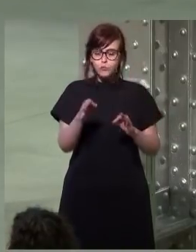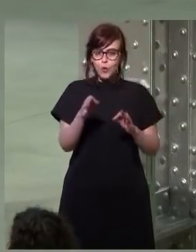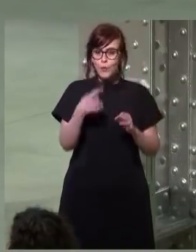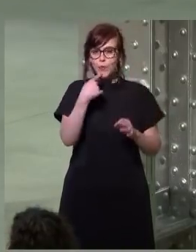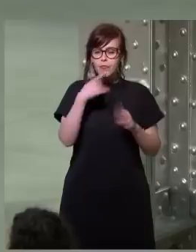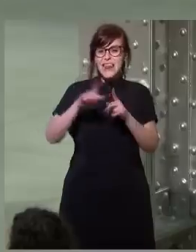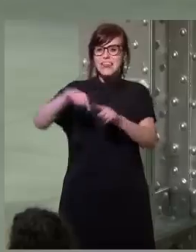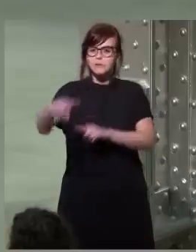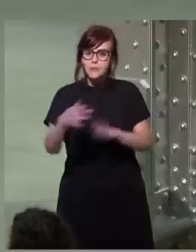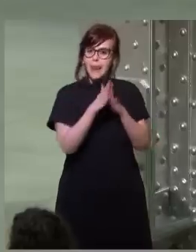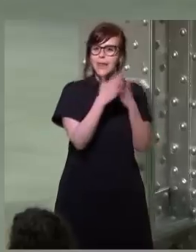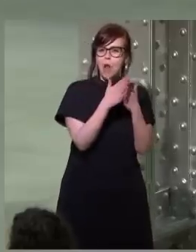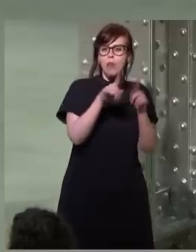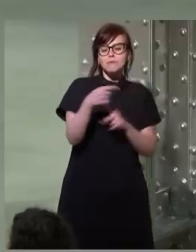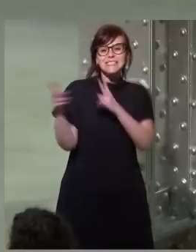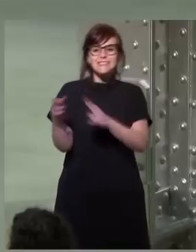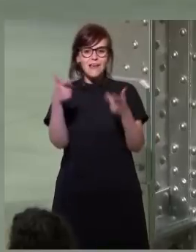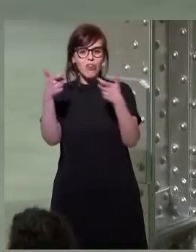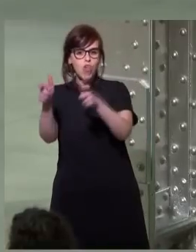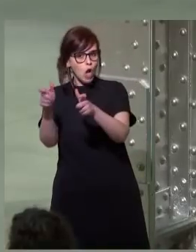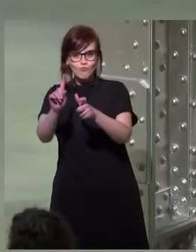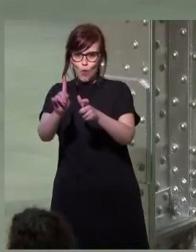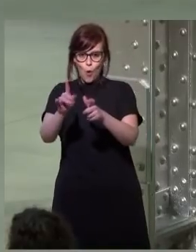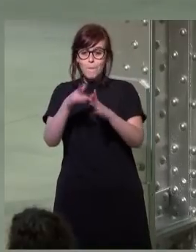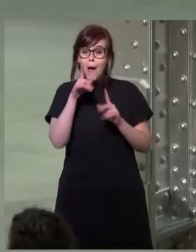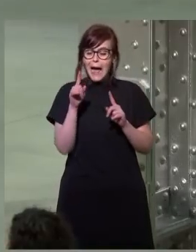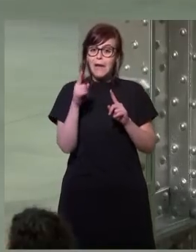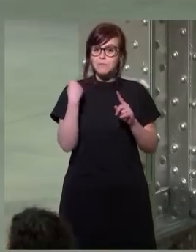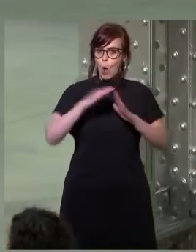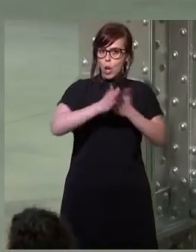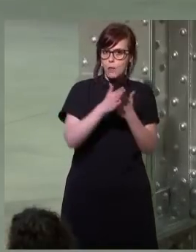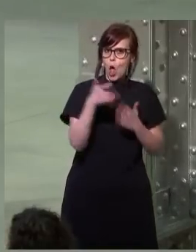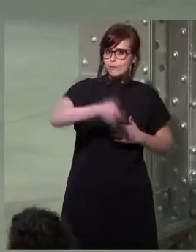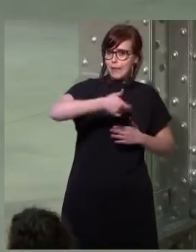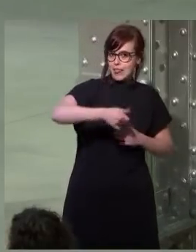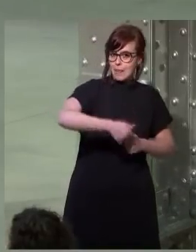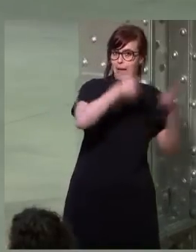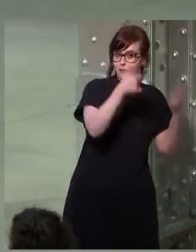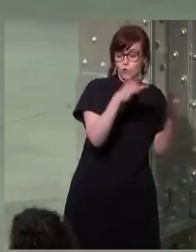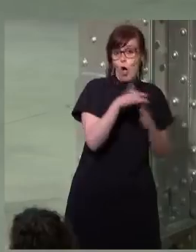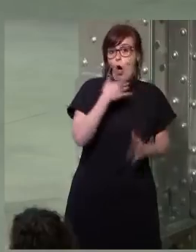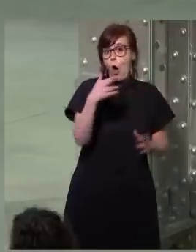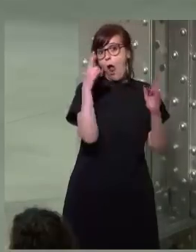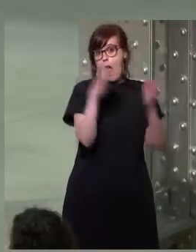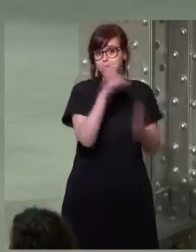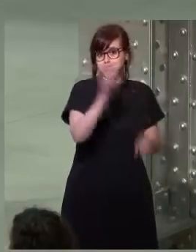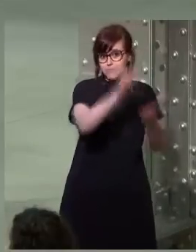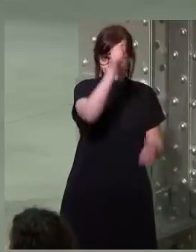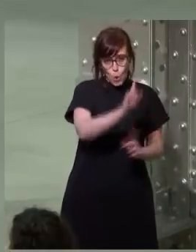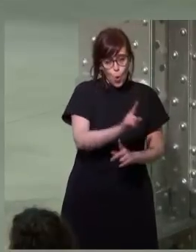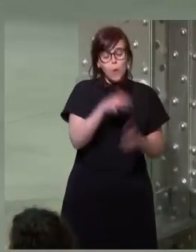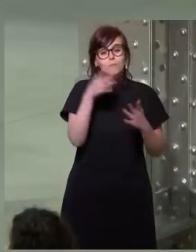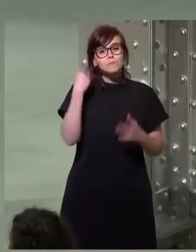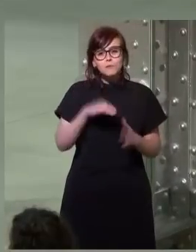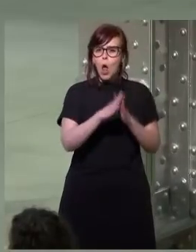dice, claro, habéis hecho el libro porque tenía esa sección. No, los libros tardan mucho más en hacerse, ojalá fuera tan rápido, pero este libro se